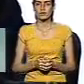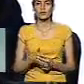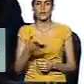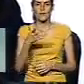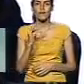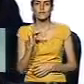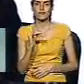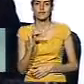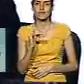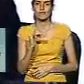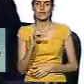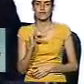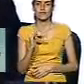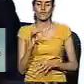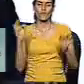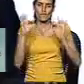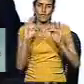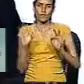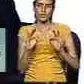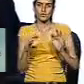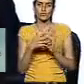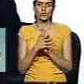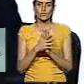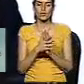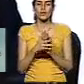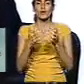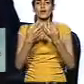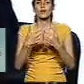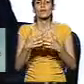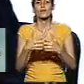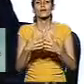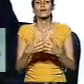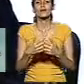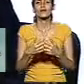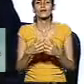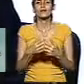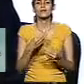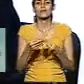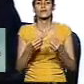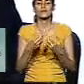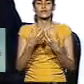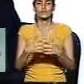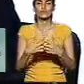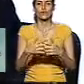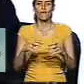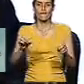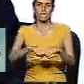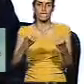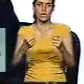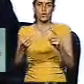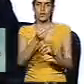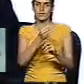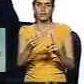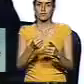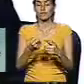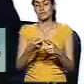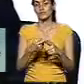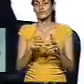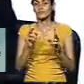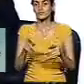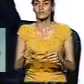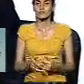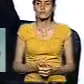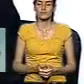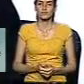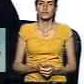hayan ese tipo de maquinaria, y se convierte justamente en la industria de la violencia y la criminalidad. Entonces,